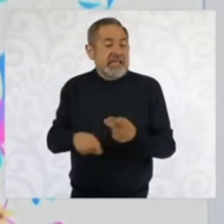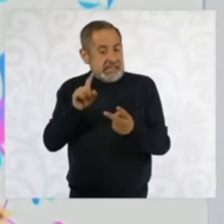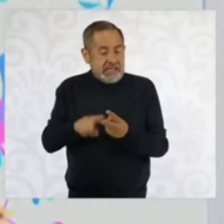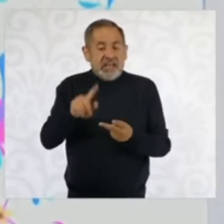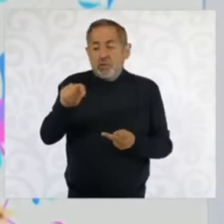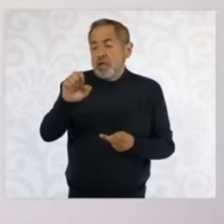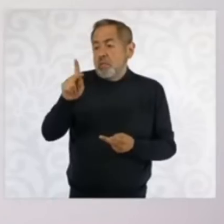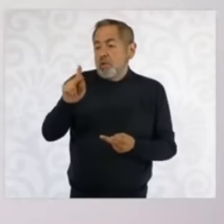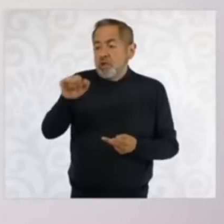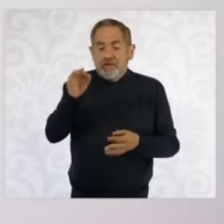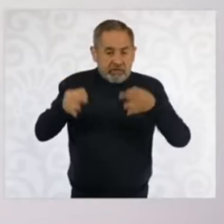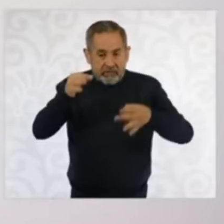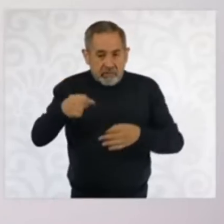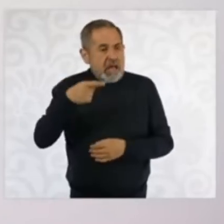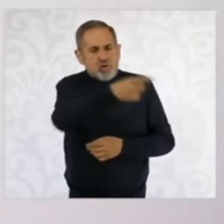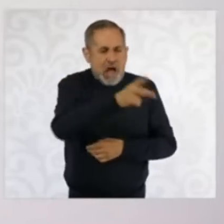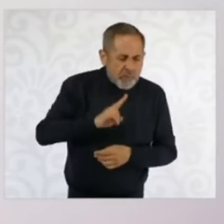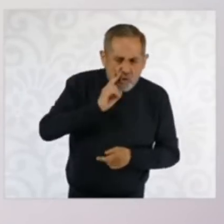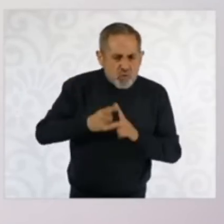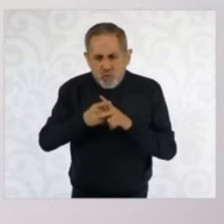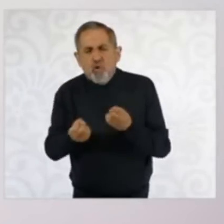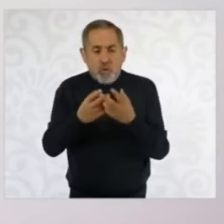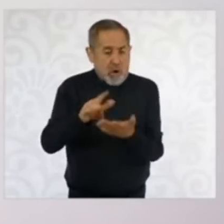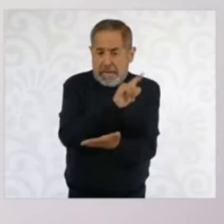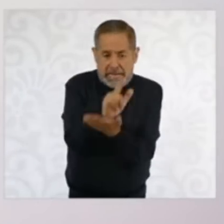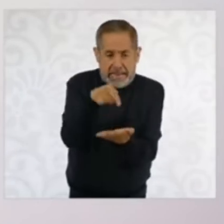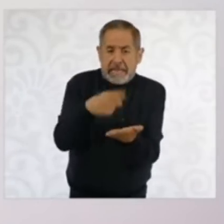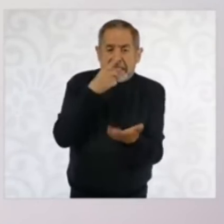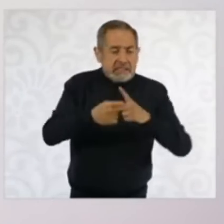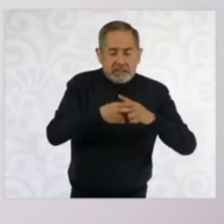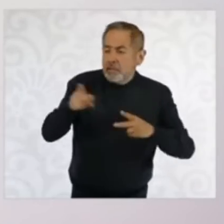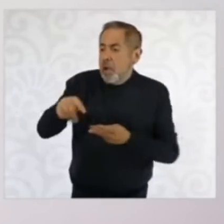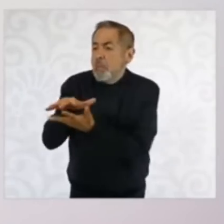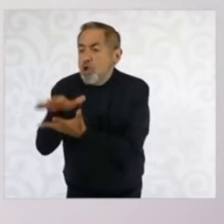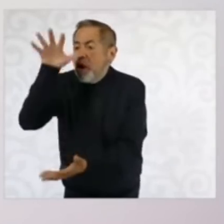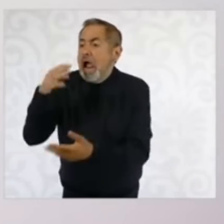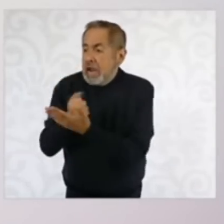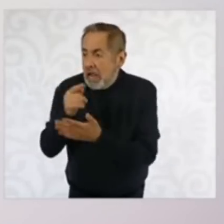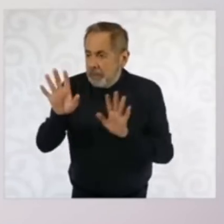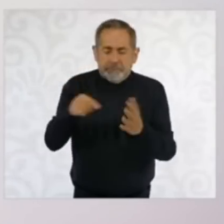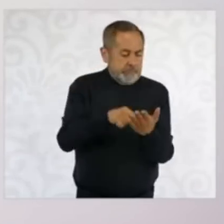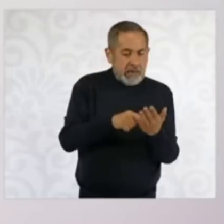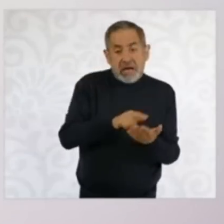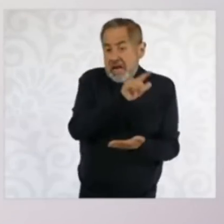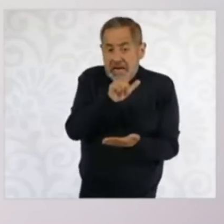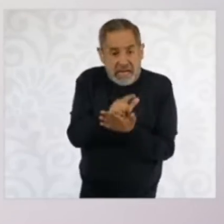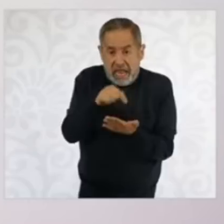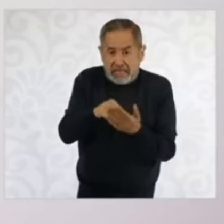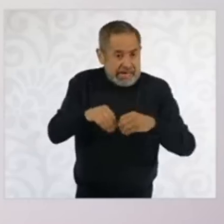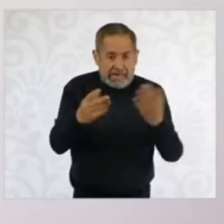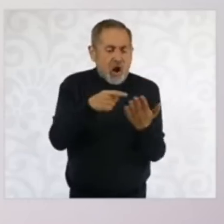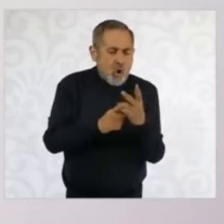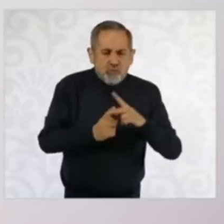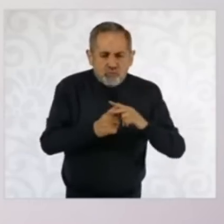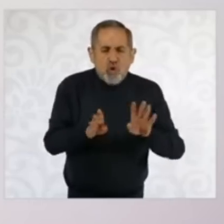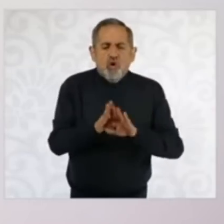Electoral a partir de una fórmula, a partir de quienes ganaron la mayoría y de una fórmula que está establecida claramente en